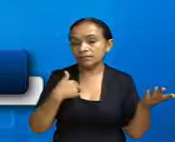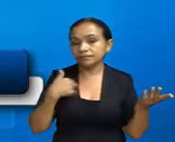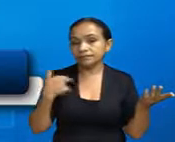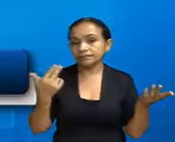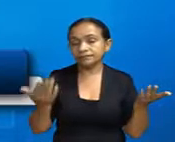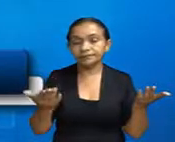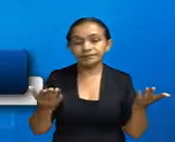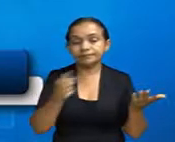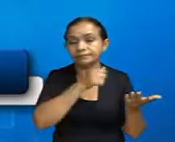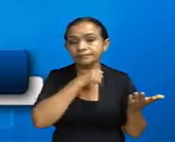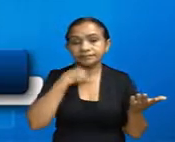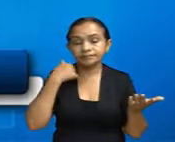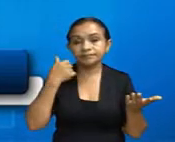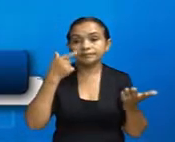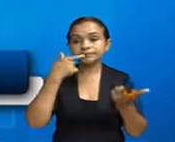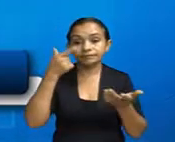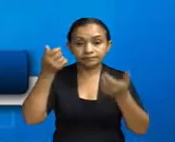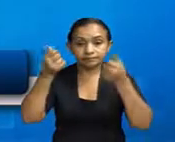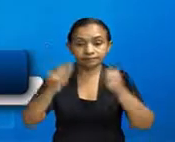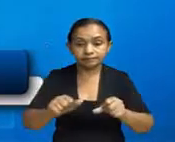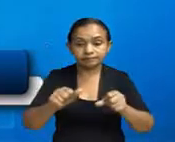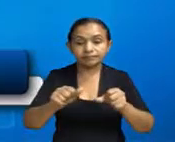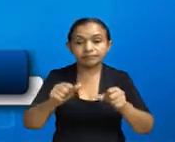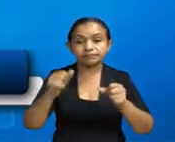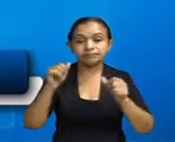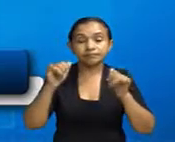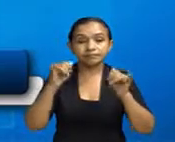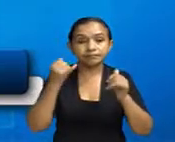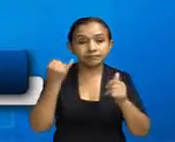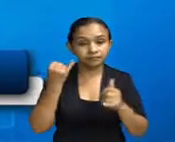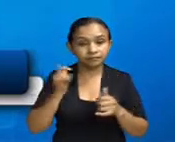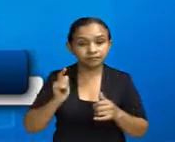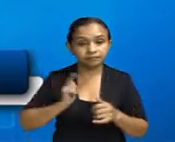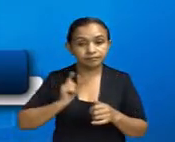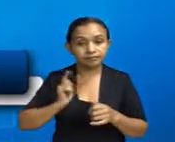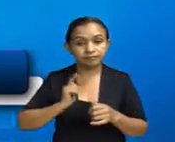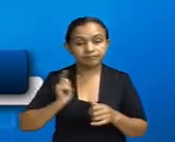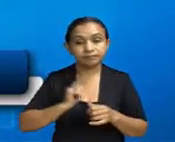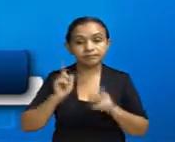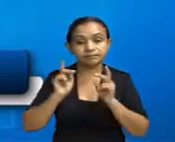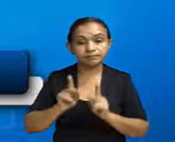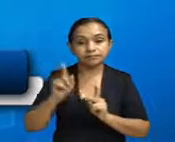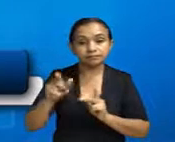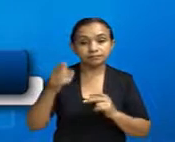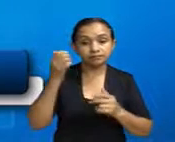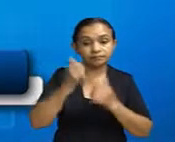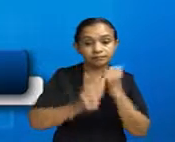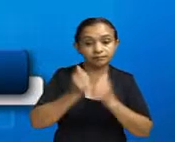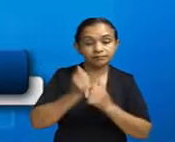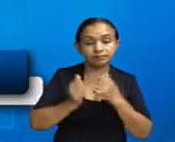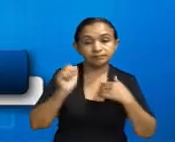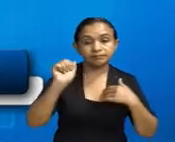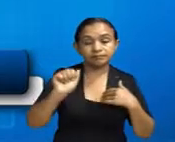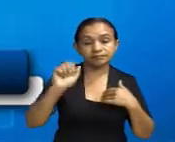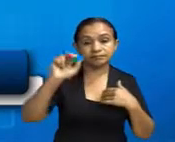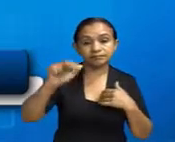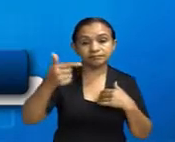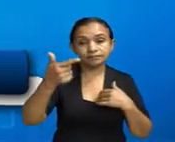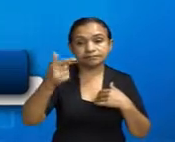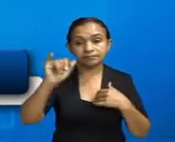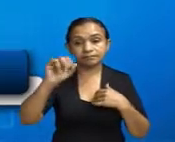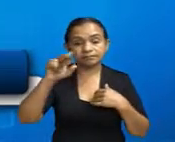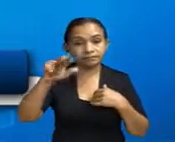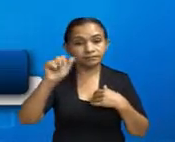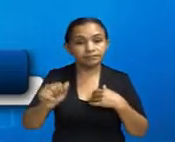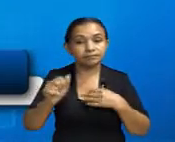hacen para determinar o diagnosticar precisamente que el paciente está ante un síntoma de angina o